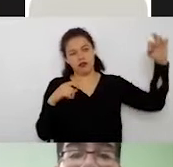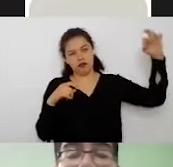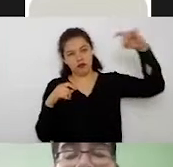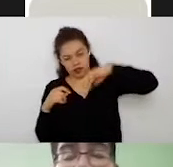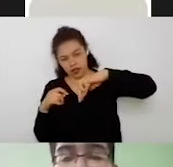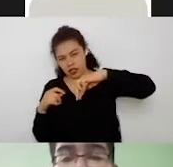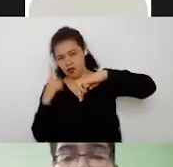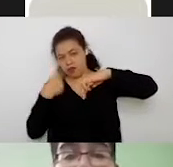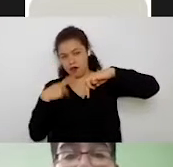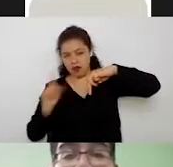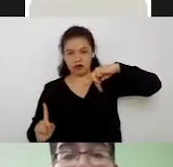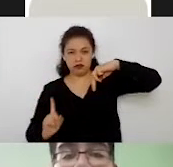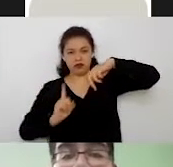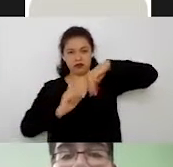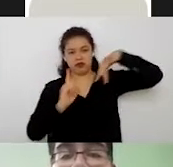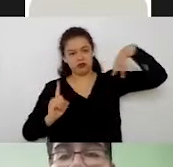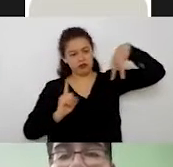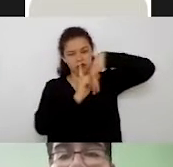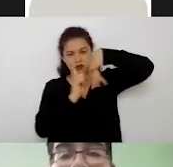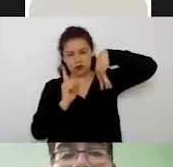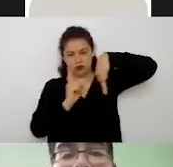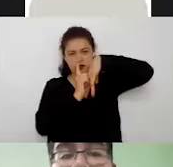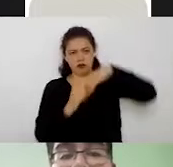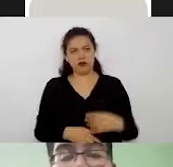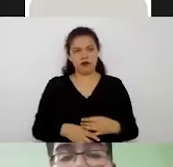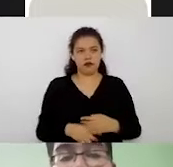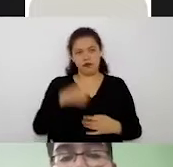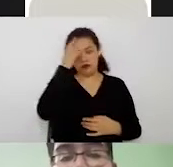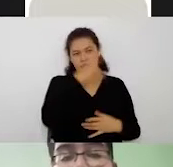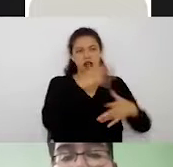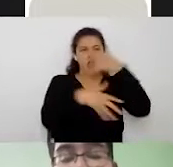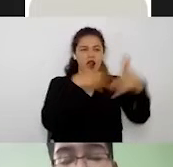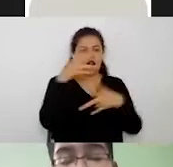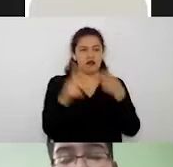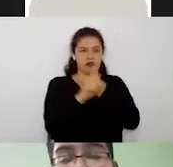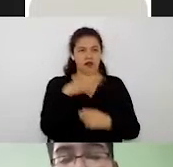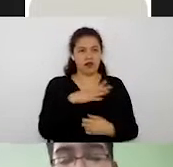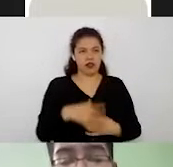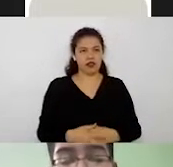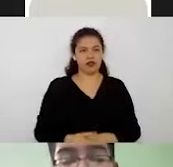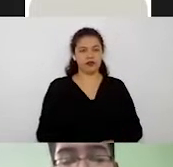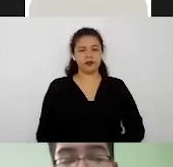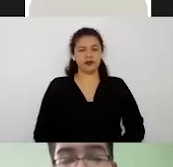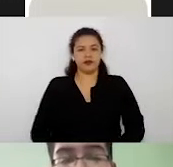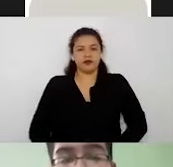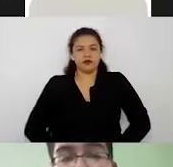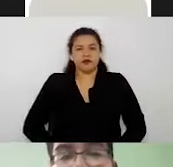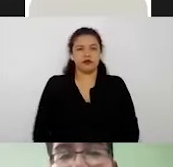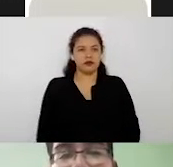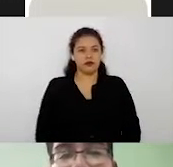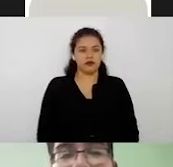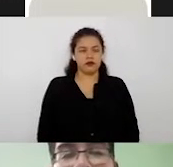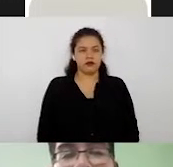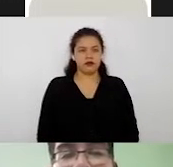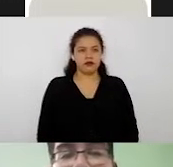intenta subir, pues el caos que va a generar, ¿no? Entonces, lo que intentamos con todas